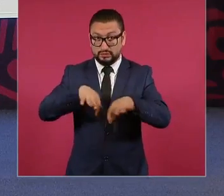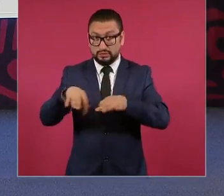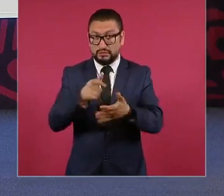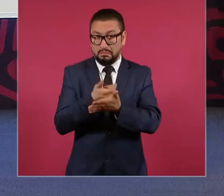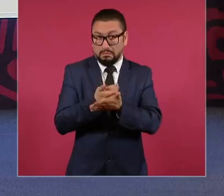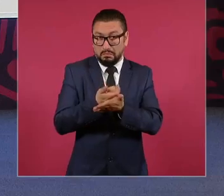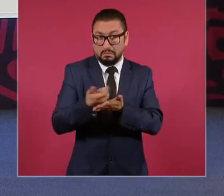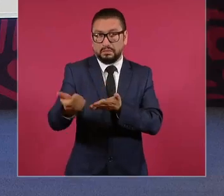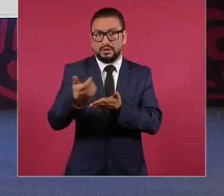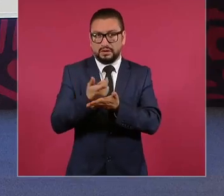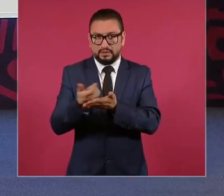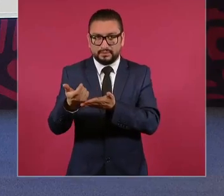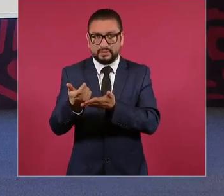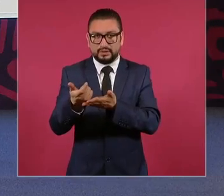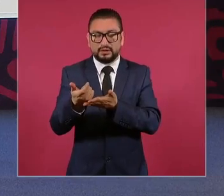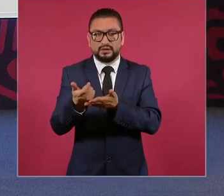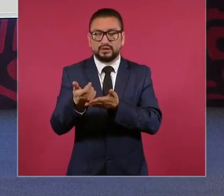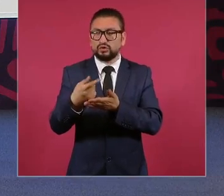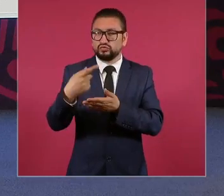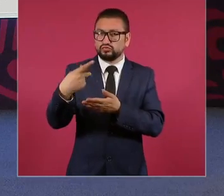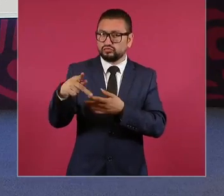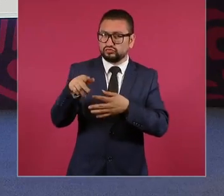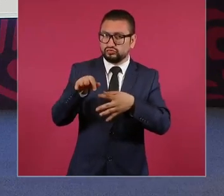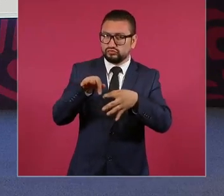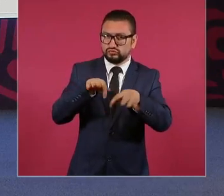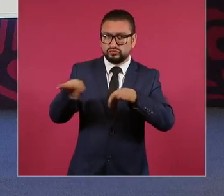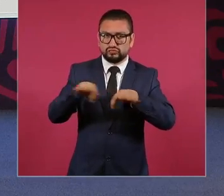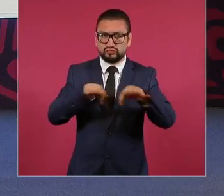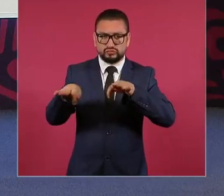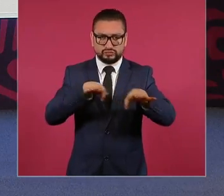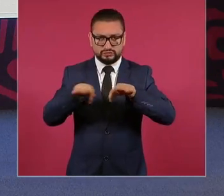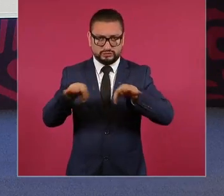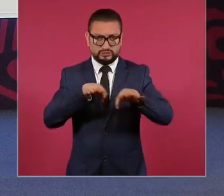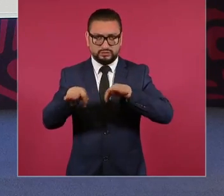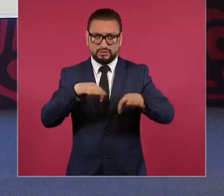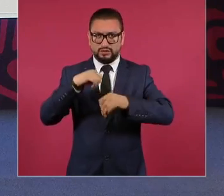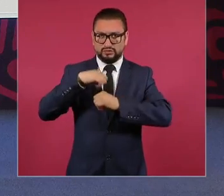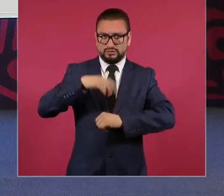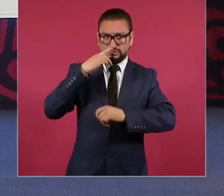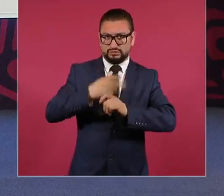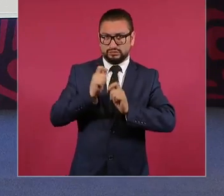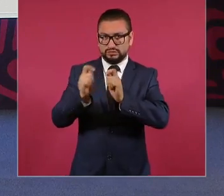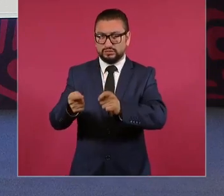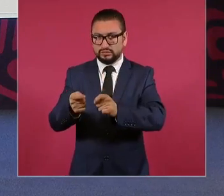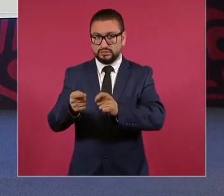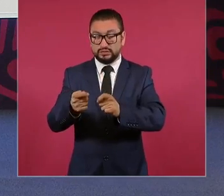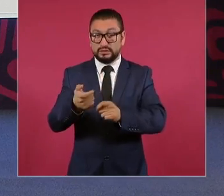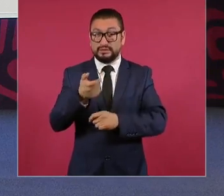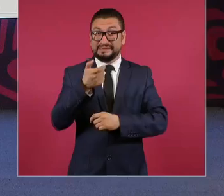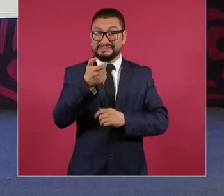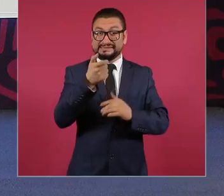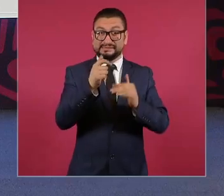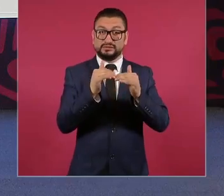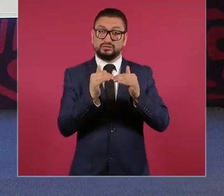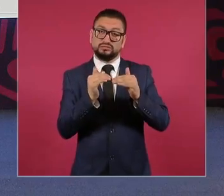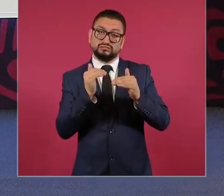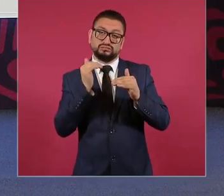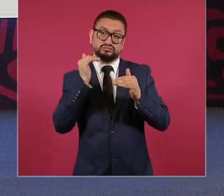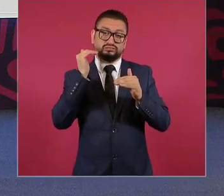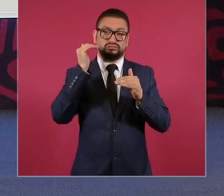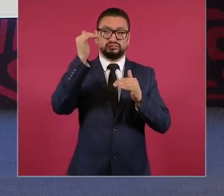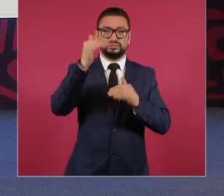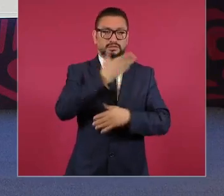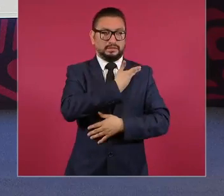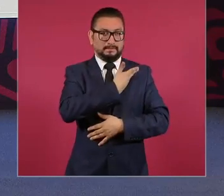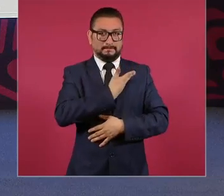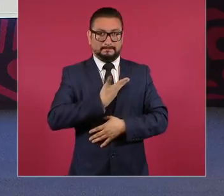remuneraciones por el desempeño de su función, empleo, cargo o comisión mayor a la establecida por el